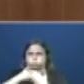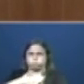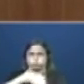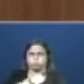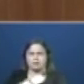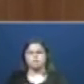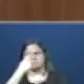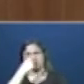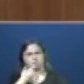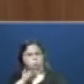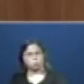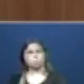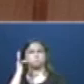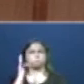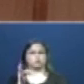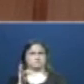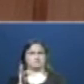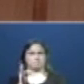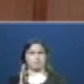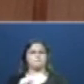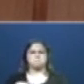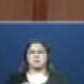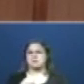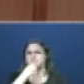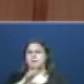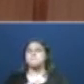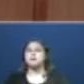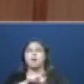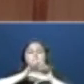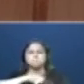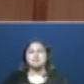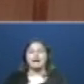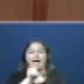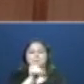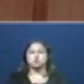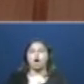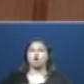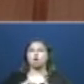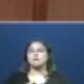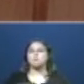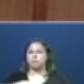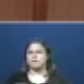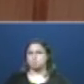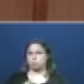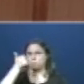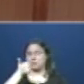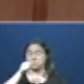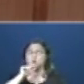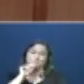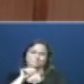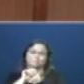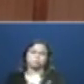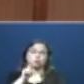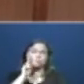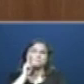una actitud positiva y con medidas concretas En beneficio y en apoyo de los colectivos más dinámicos desde el punto de vista demográfico